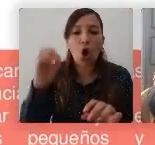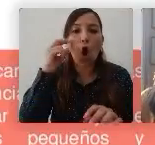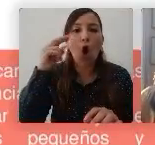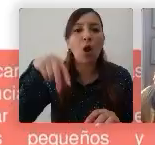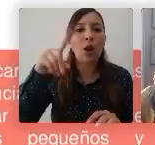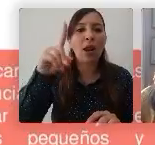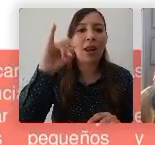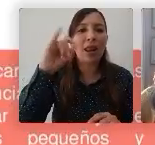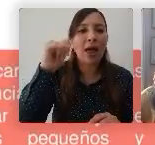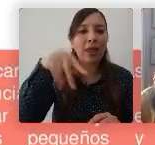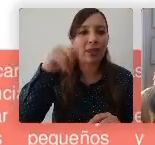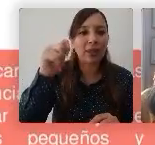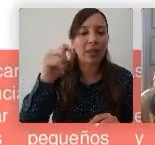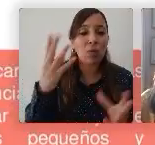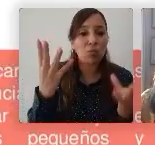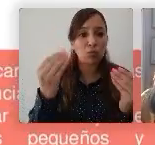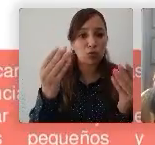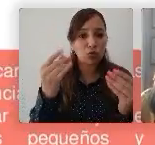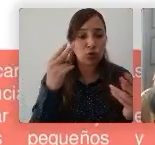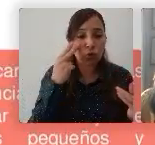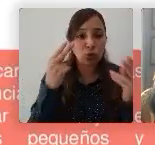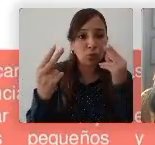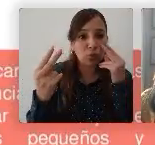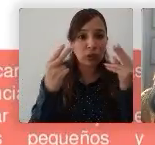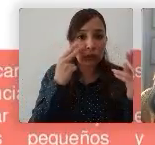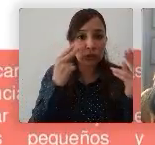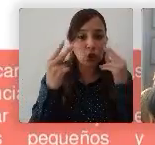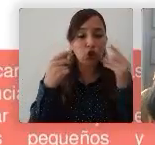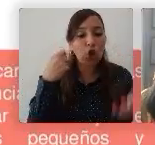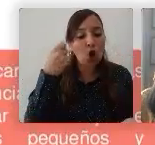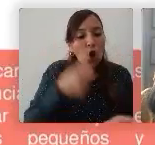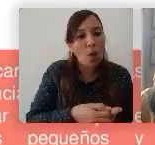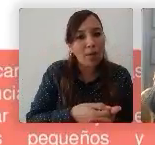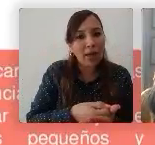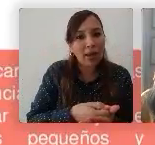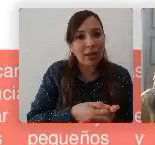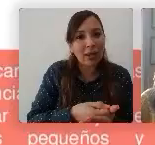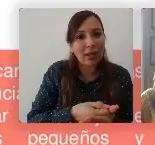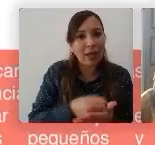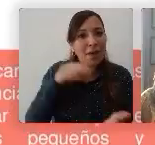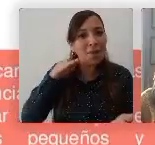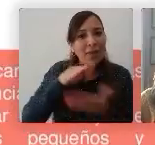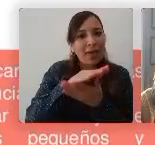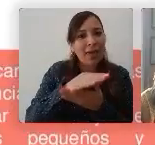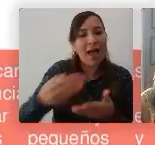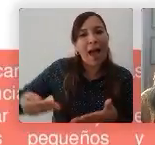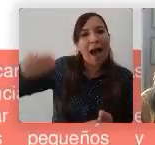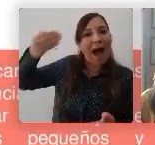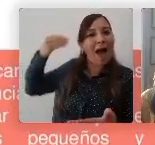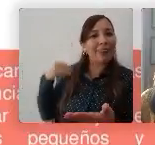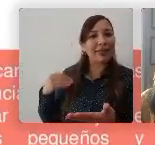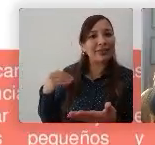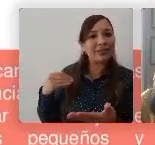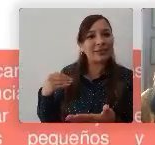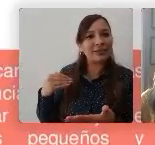la mayoría de estos turistas que estarían comprando sus experiencias antes de venir y por internet pues le